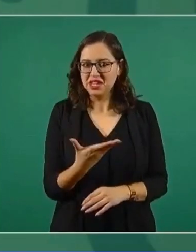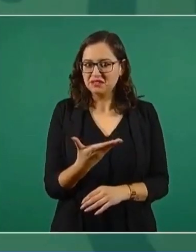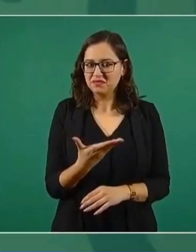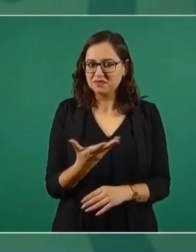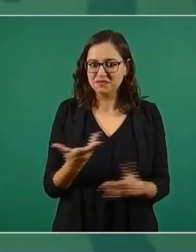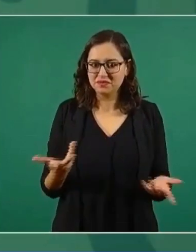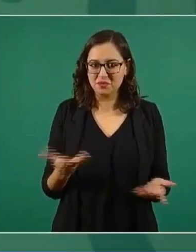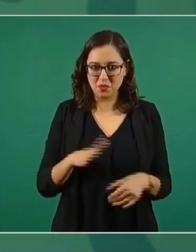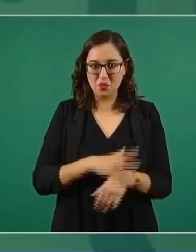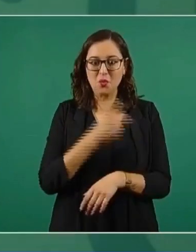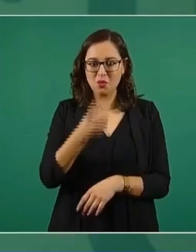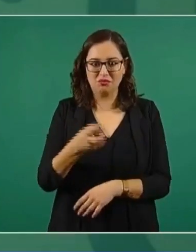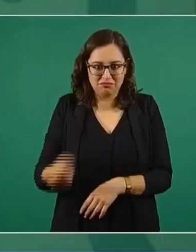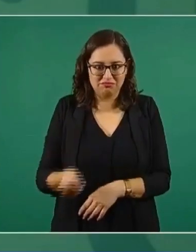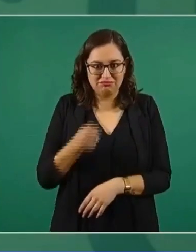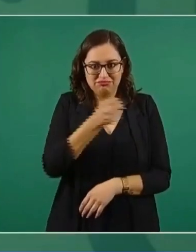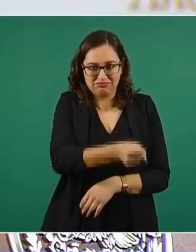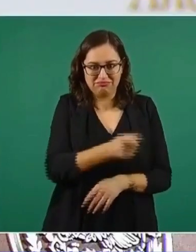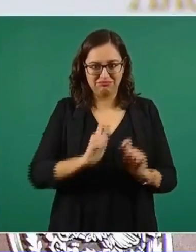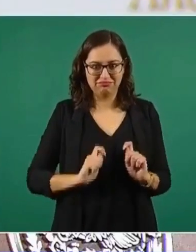eso está ahí.